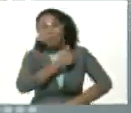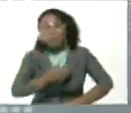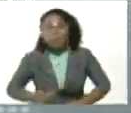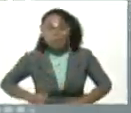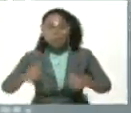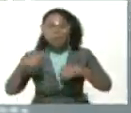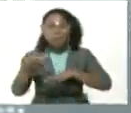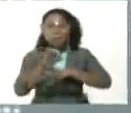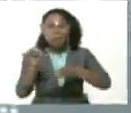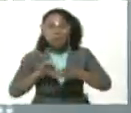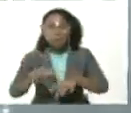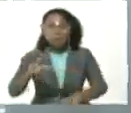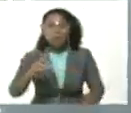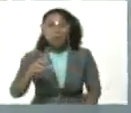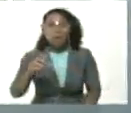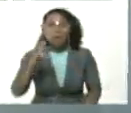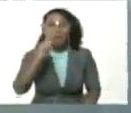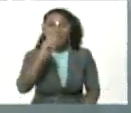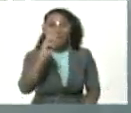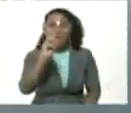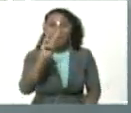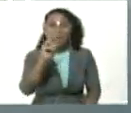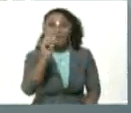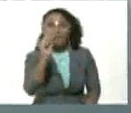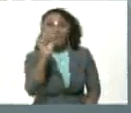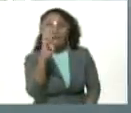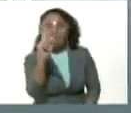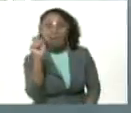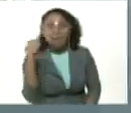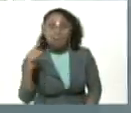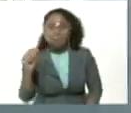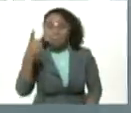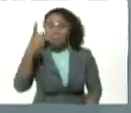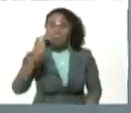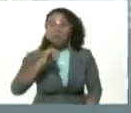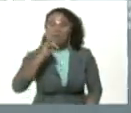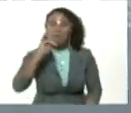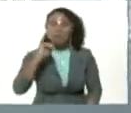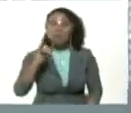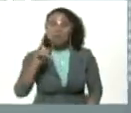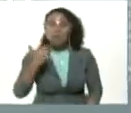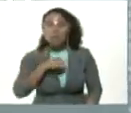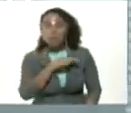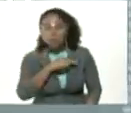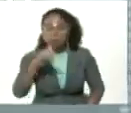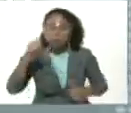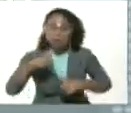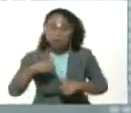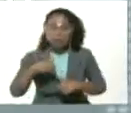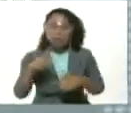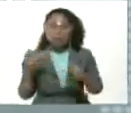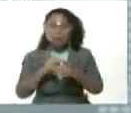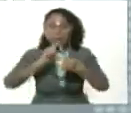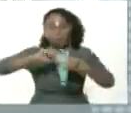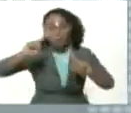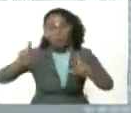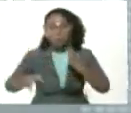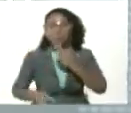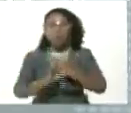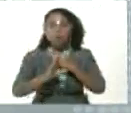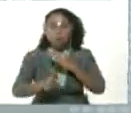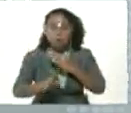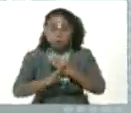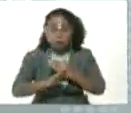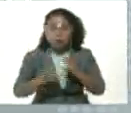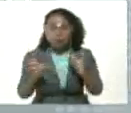el municipio Tovar. La primera buena y gran noticia es que estamos desde la subestación eléctrica todavía con